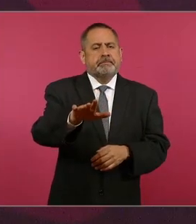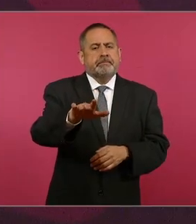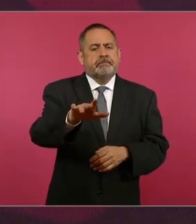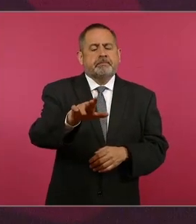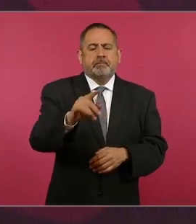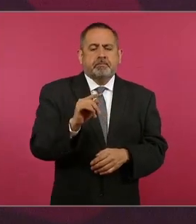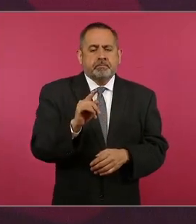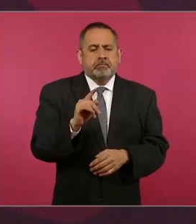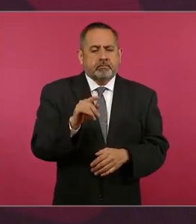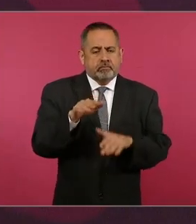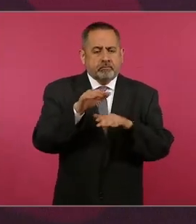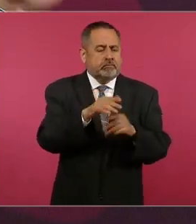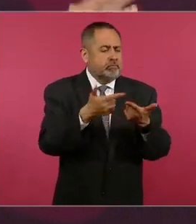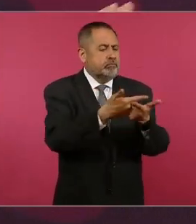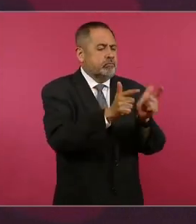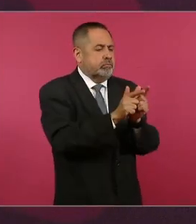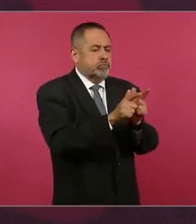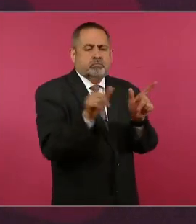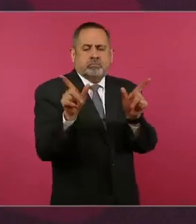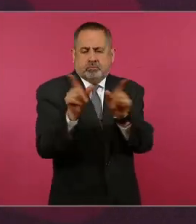se trata de grupos